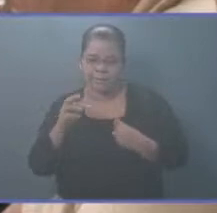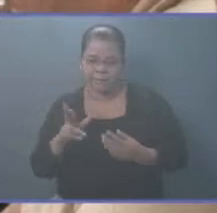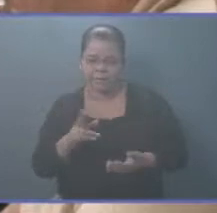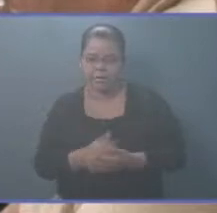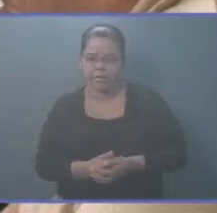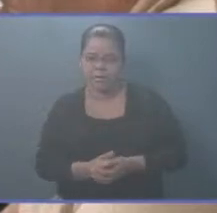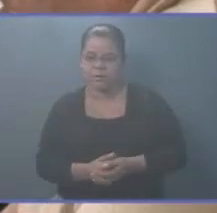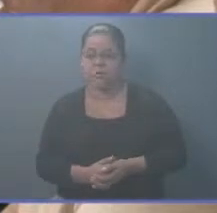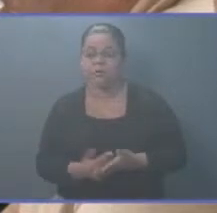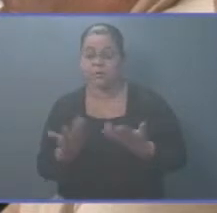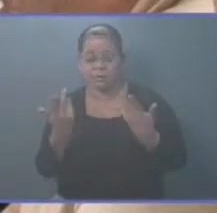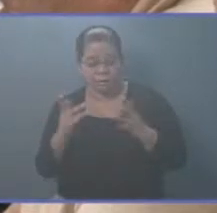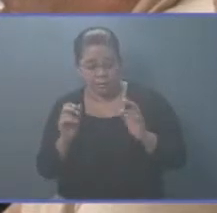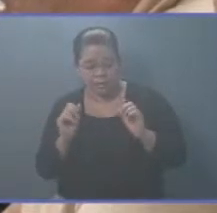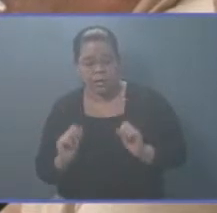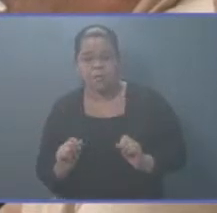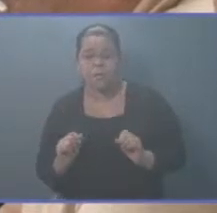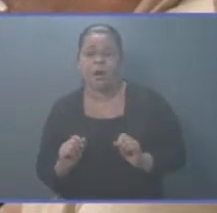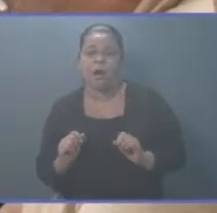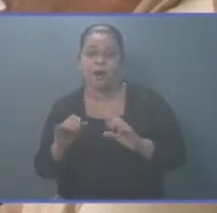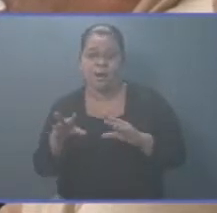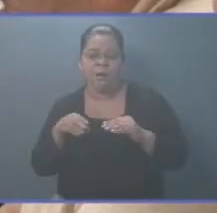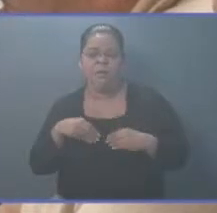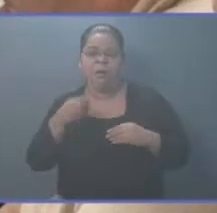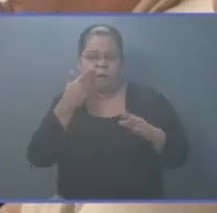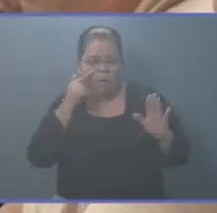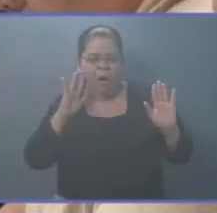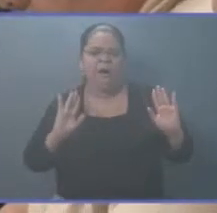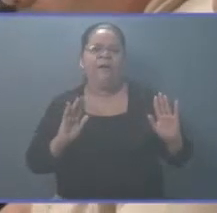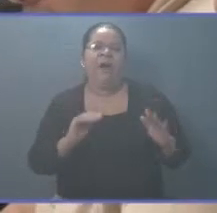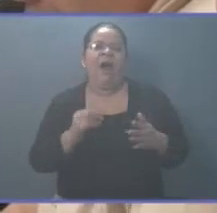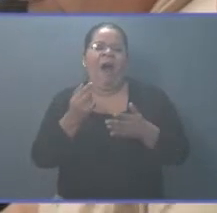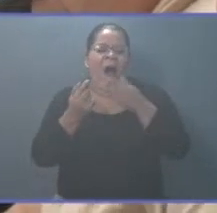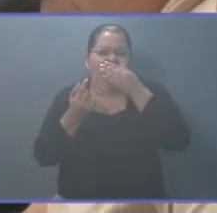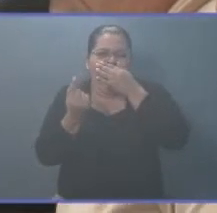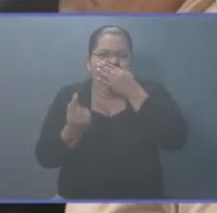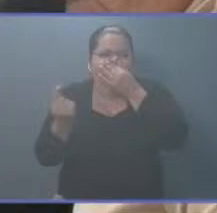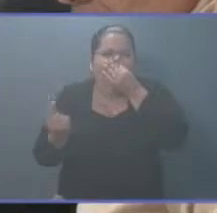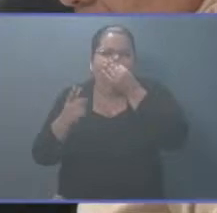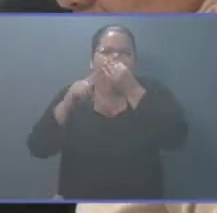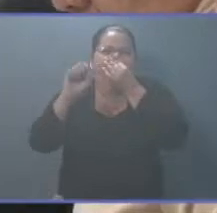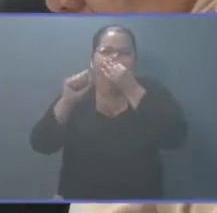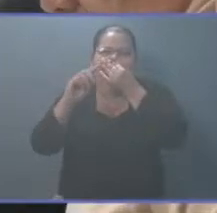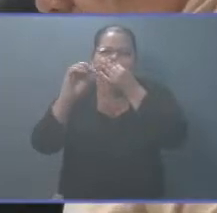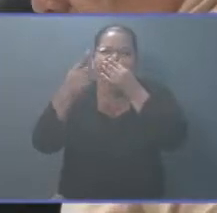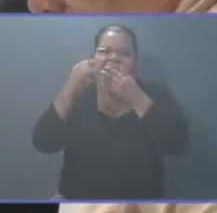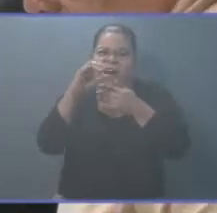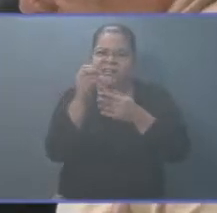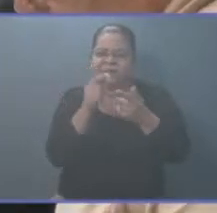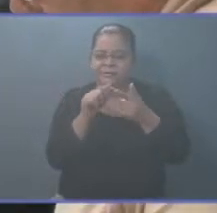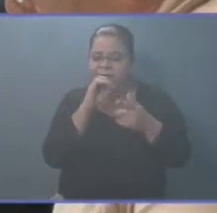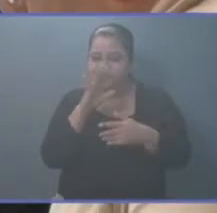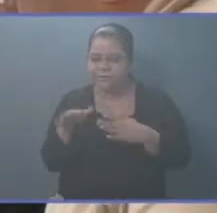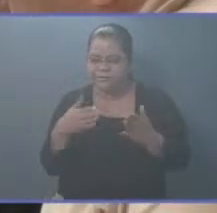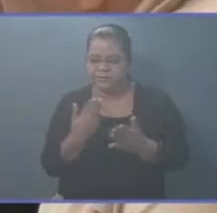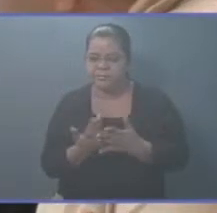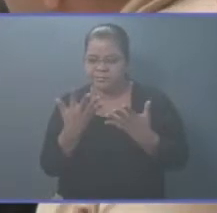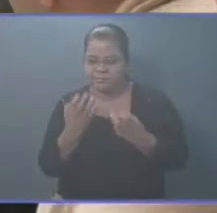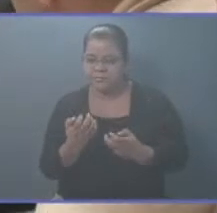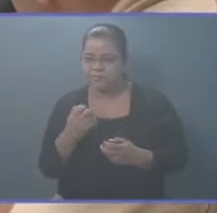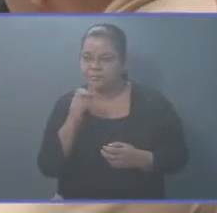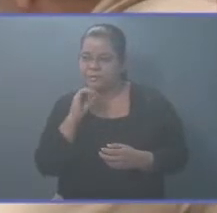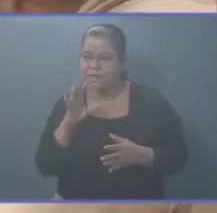la deposición de un testigo de referencia. Entonces, lo único que estamos aquí es recalcando que deberá en